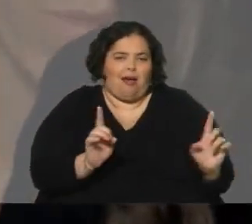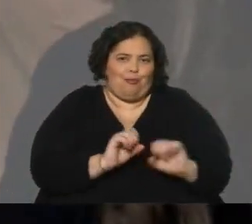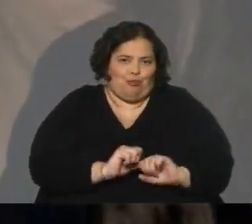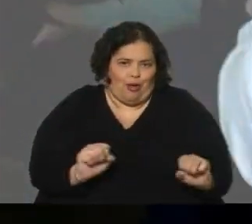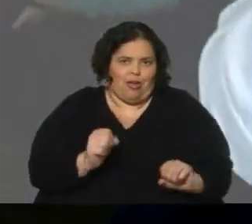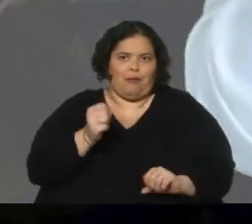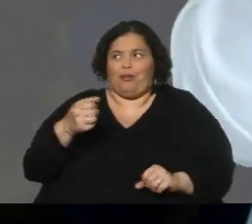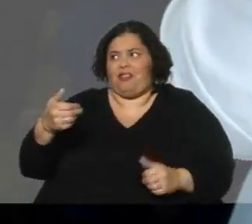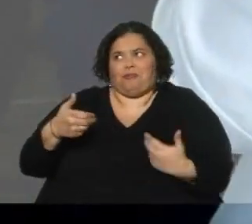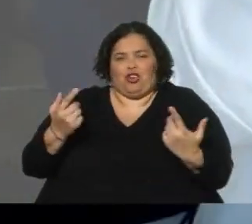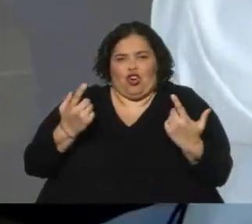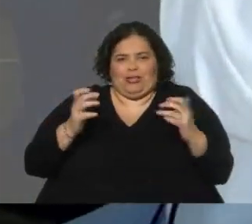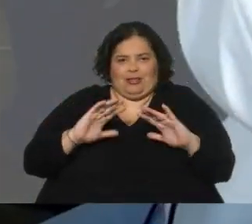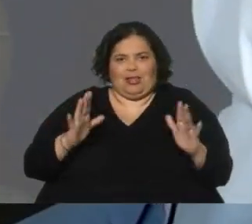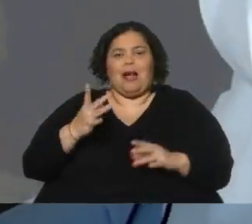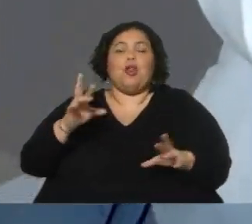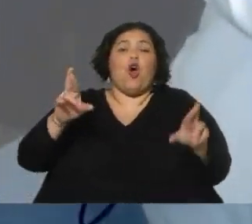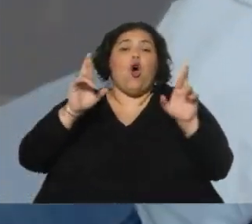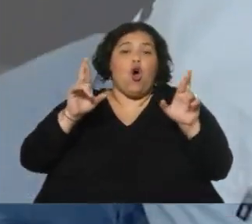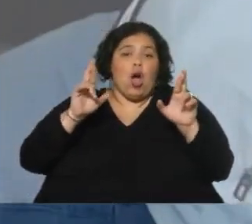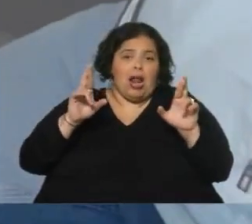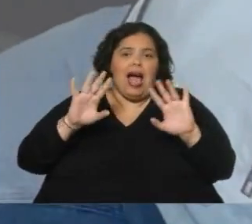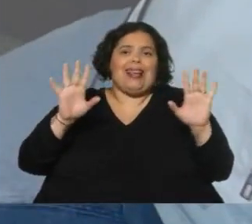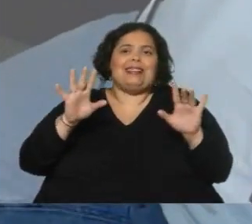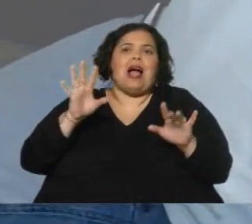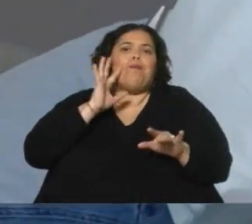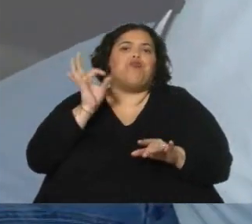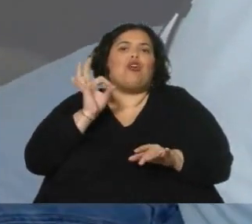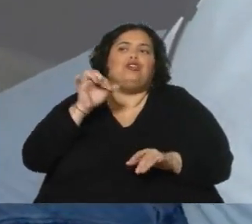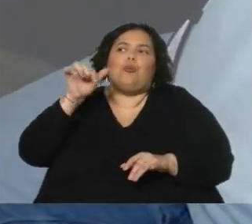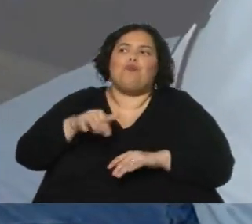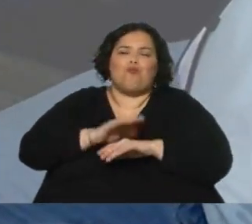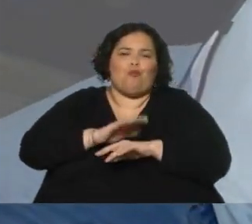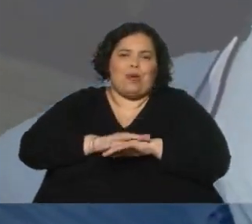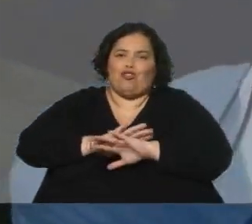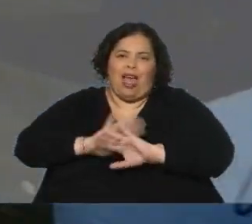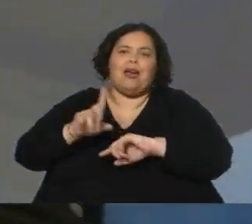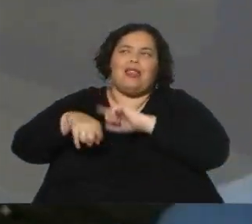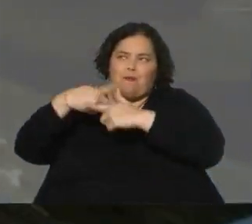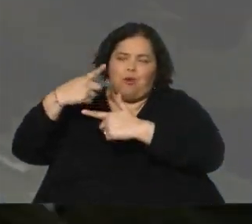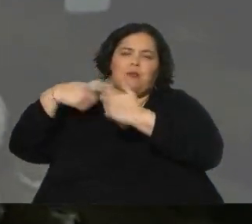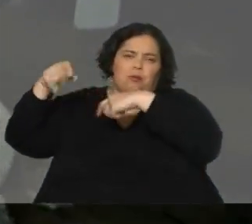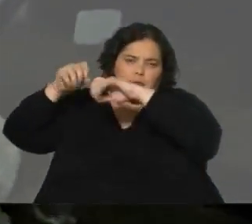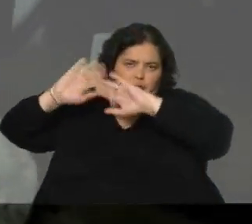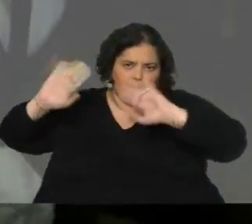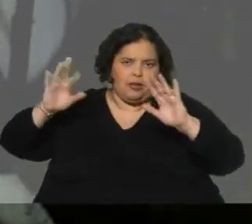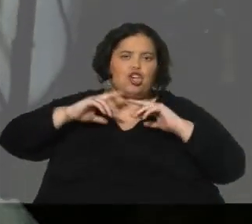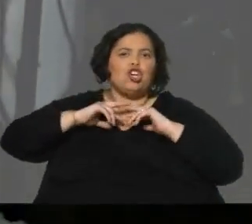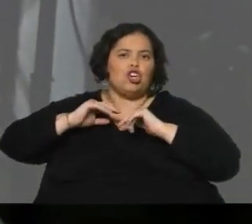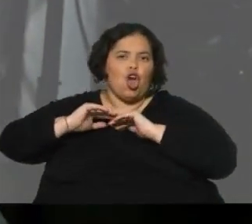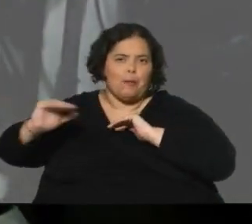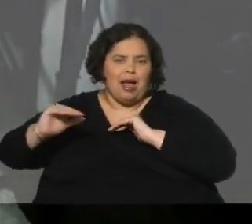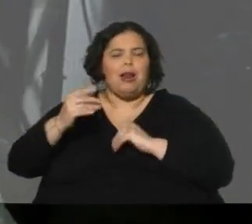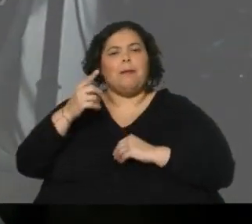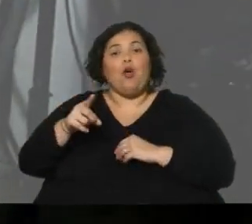Ojalá sea algo ocasional, y para eso hemos estado en China haciendo las gestiones, que hasta ahora no han dado ningún resultado, pero esperemos que se